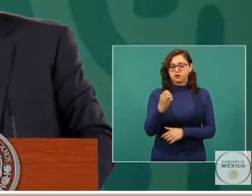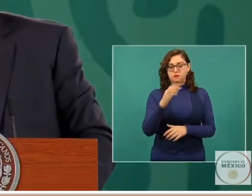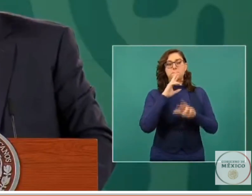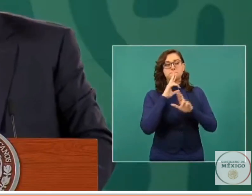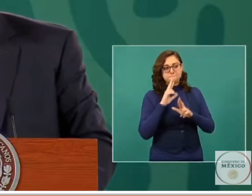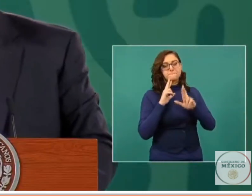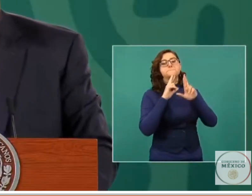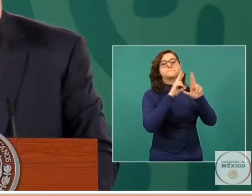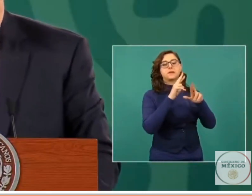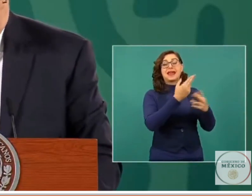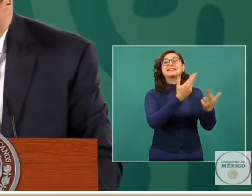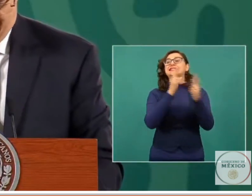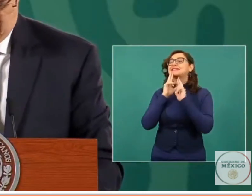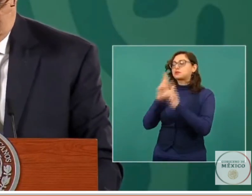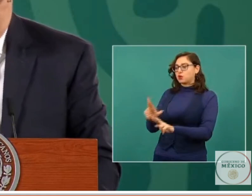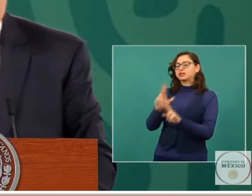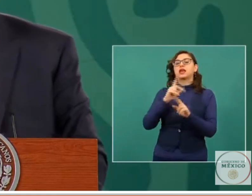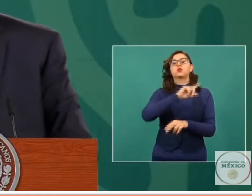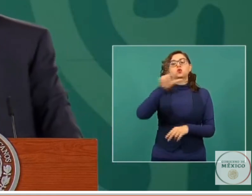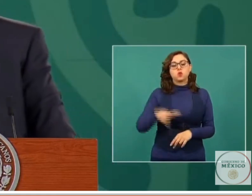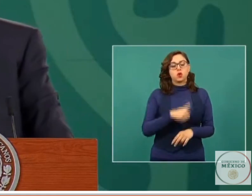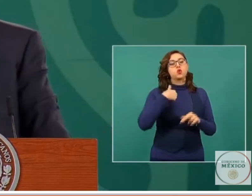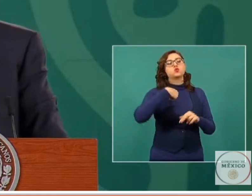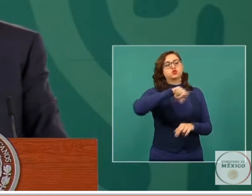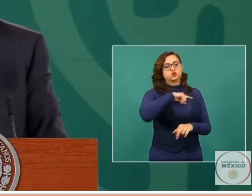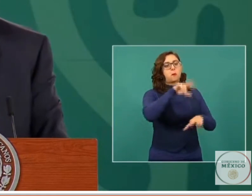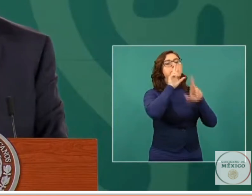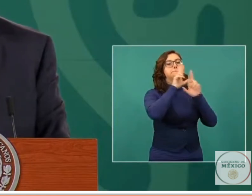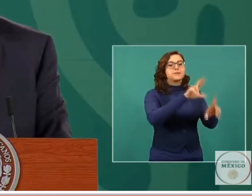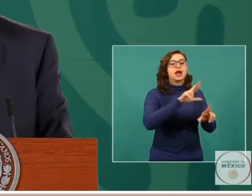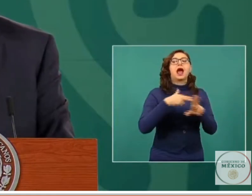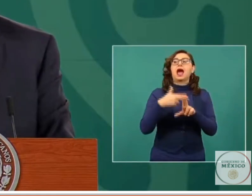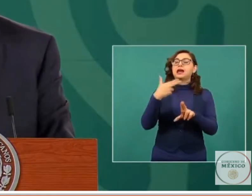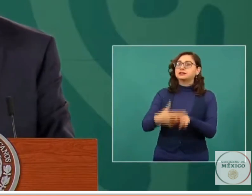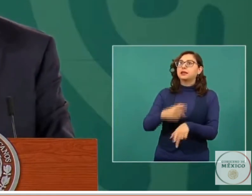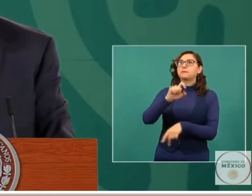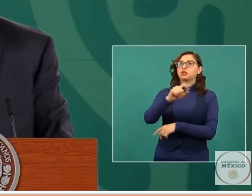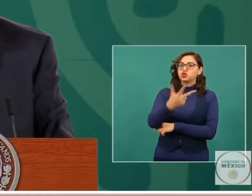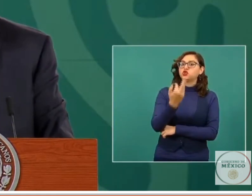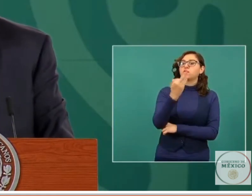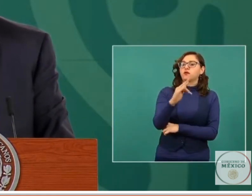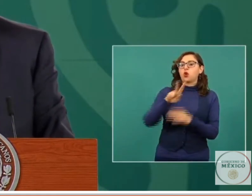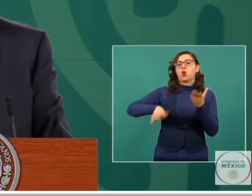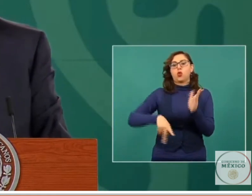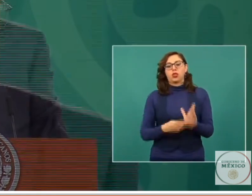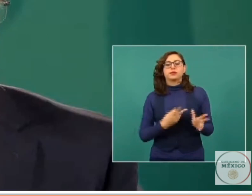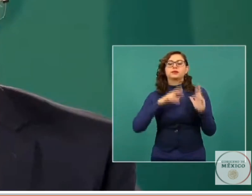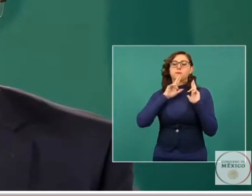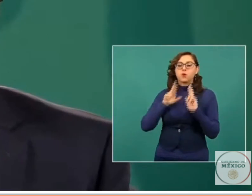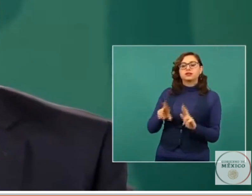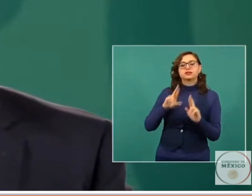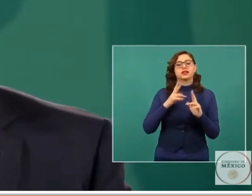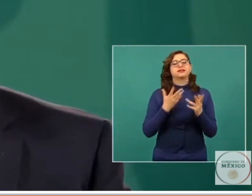el 28 de febrero para respondernos de nueva cuenta, y entonces ya la Corte puede tomar